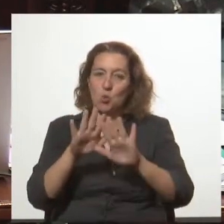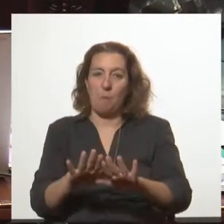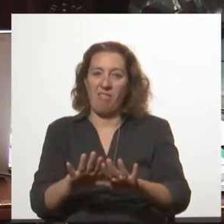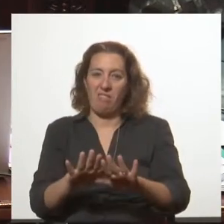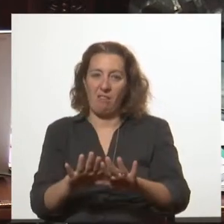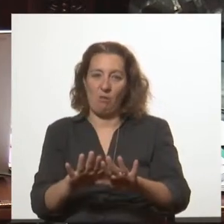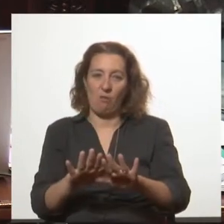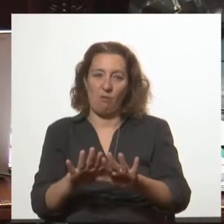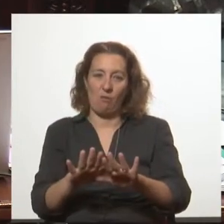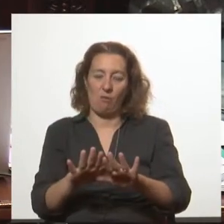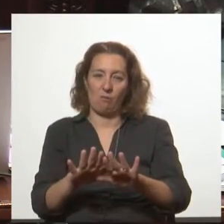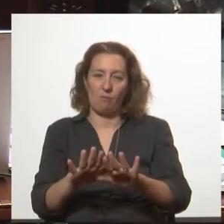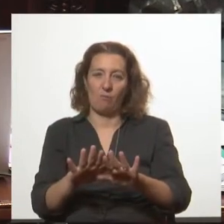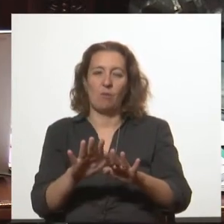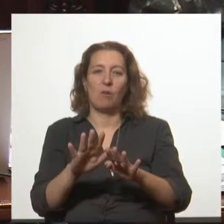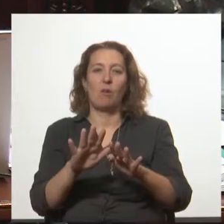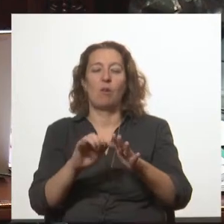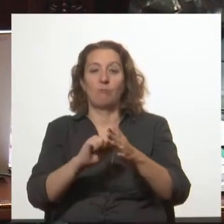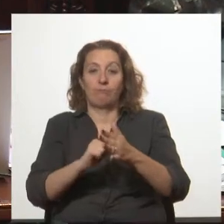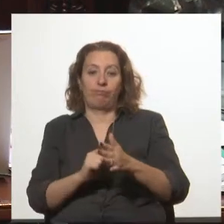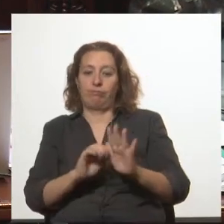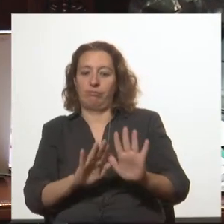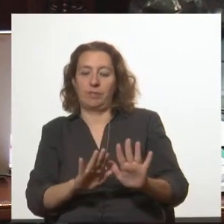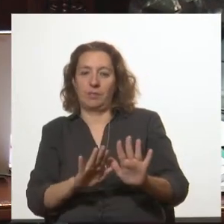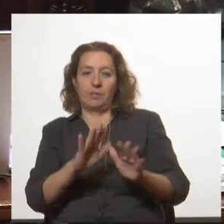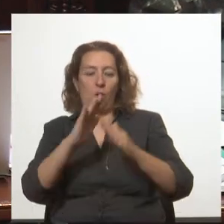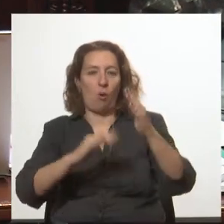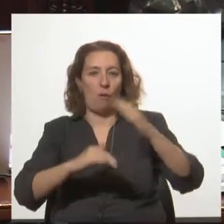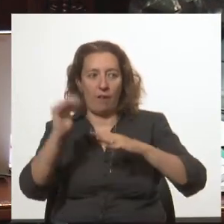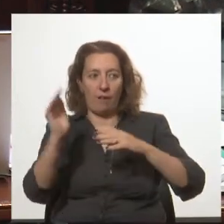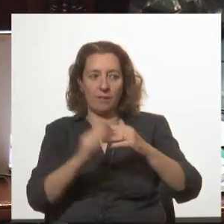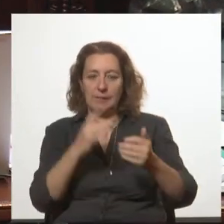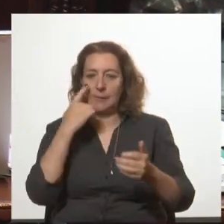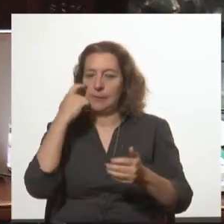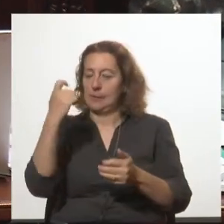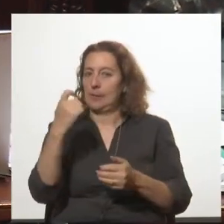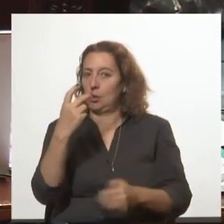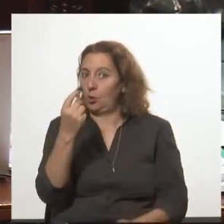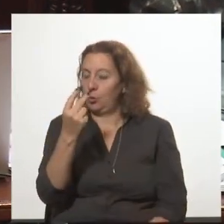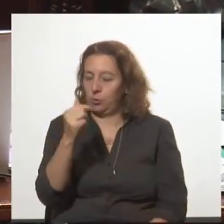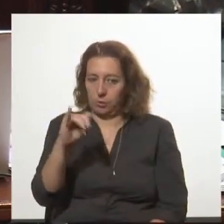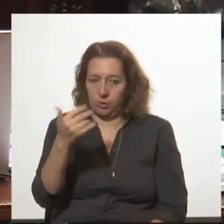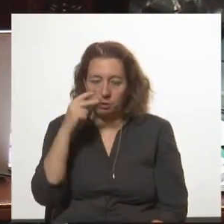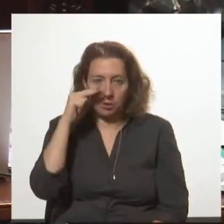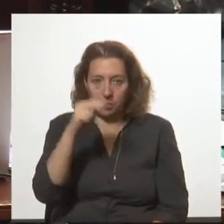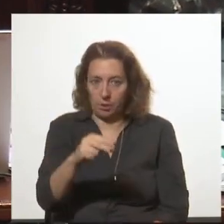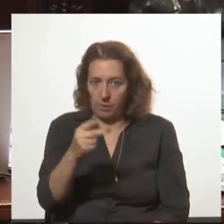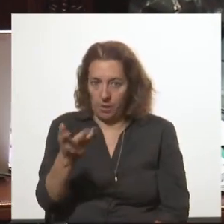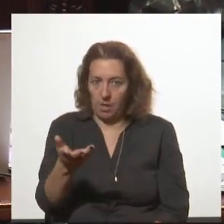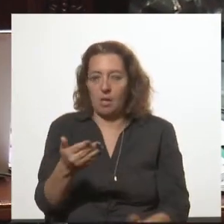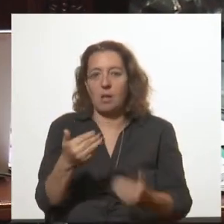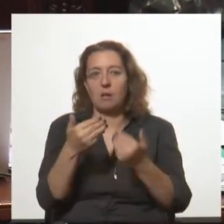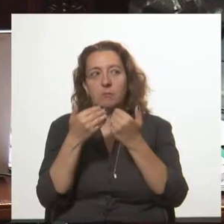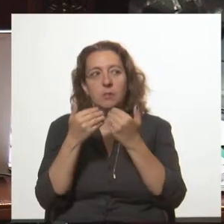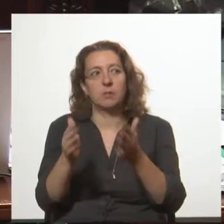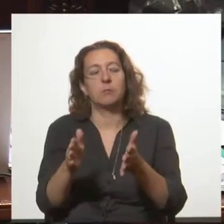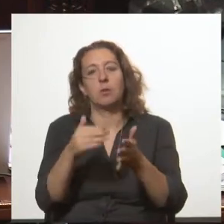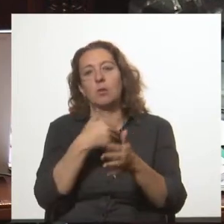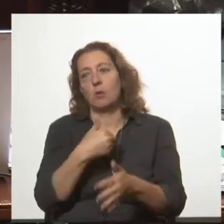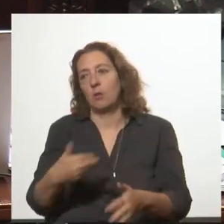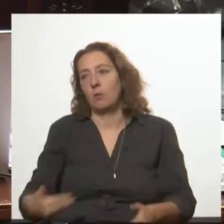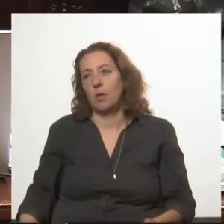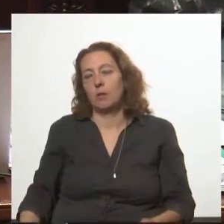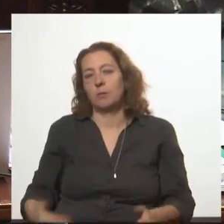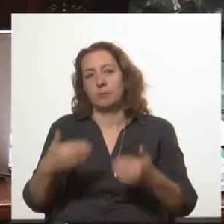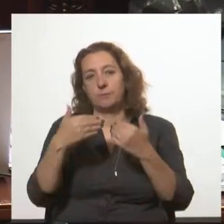de evitar que el mayor costo que ya se avisoraba a principios del gobierno que se